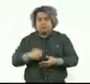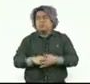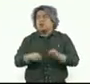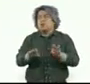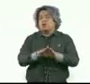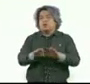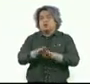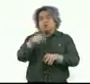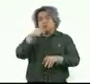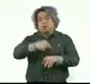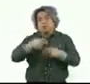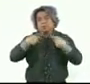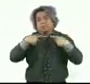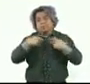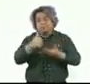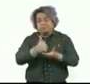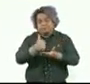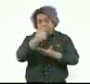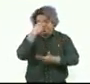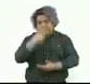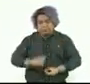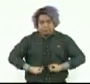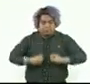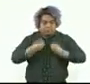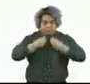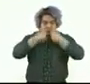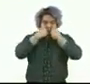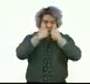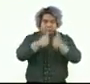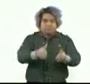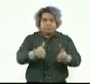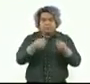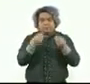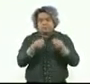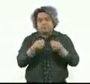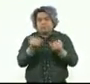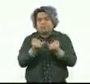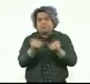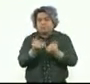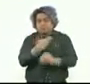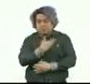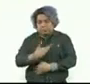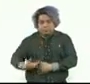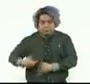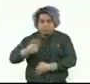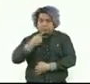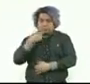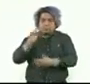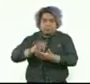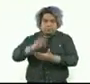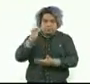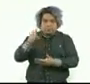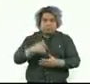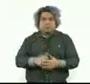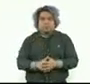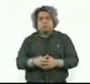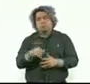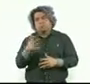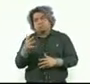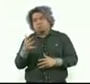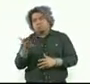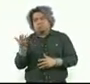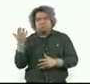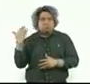los habitantes de la Ciudad de México por parte del INSABI y, por supuesto, del presidente de la República. Hace